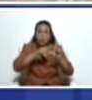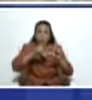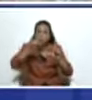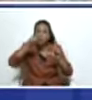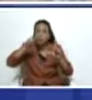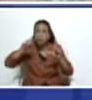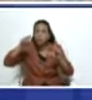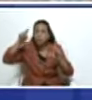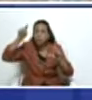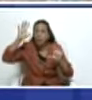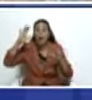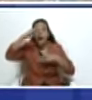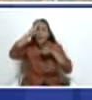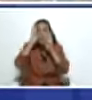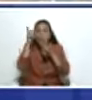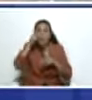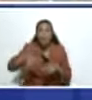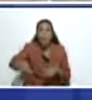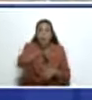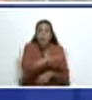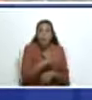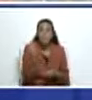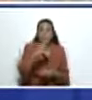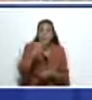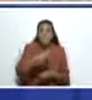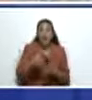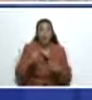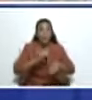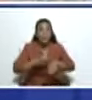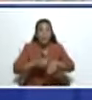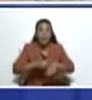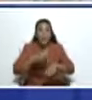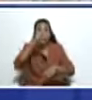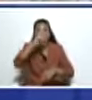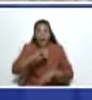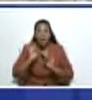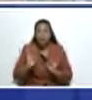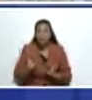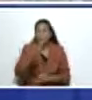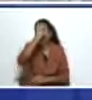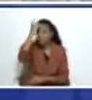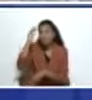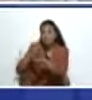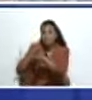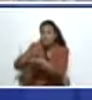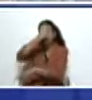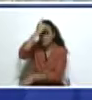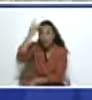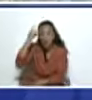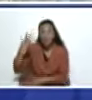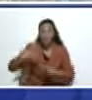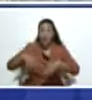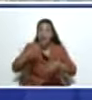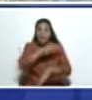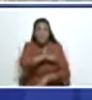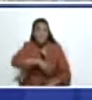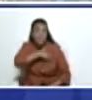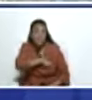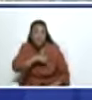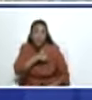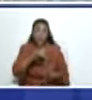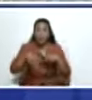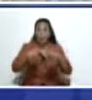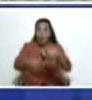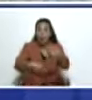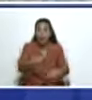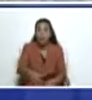paz, atendiendo a nuestro pueblo. Ahora estamos en una etapa hermosa, Dios dado, que es la etapa de las grandes misiones de nueva